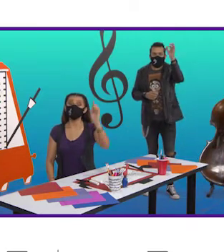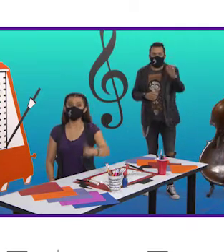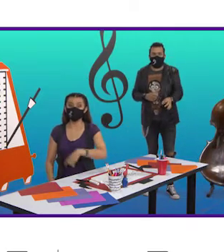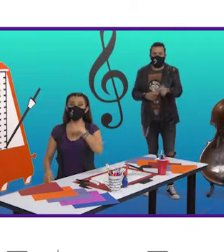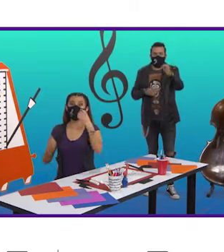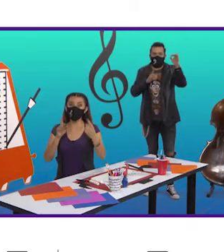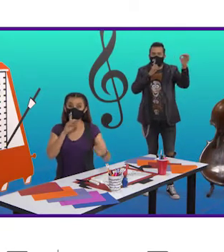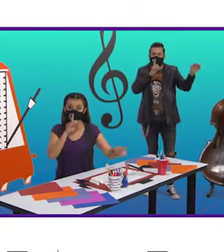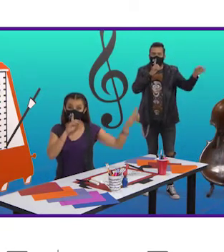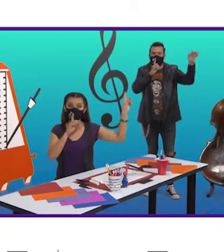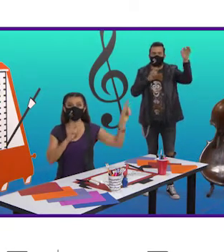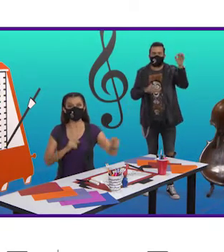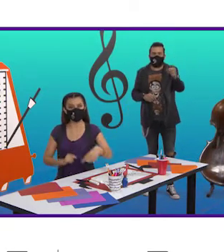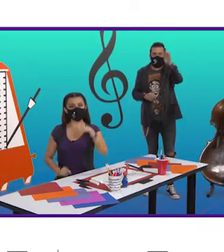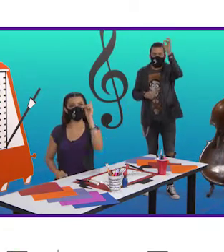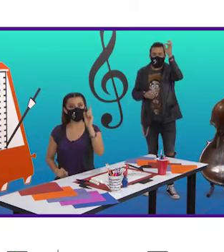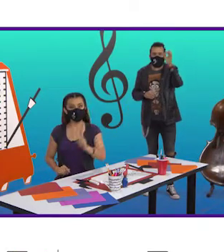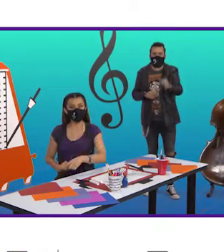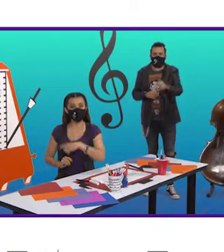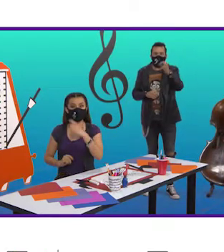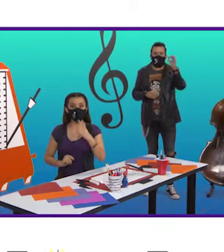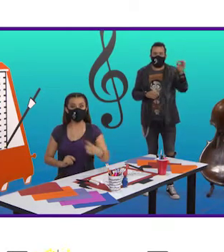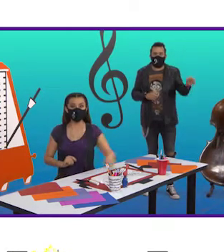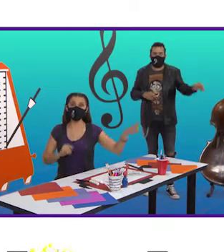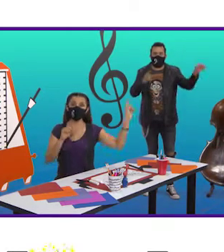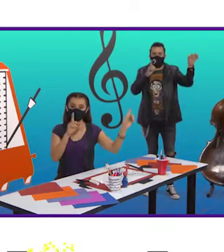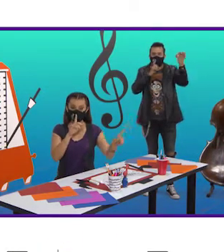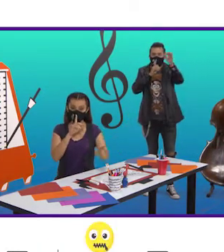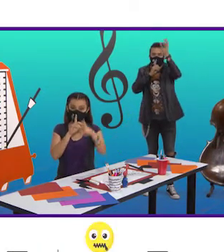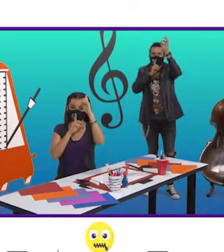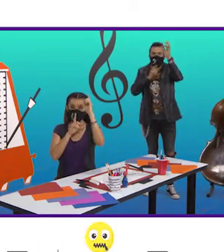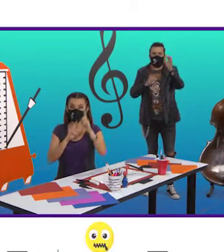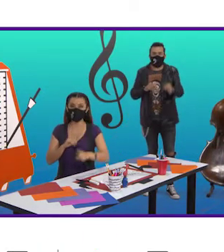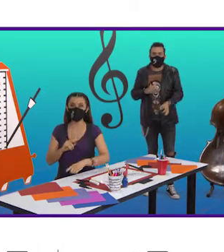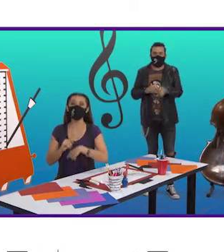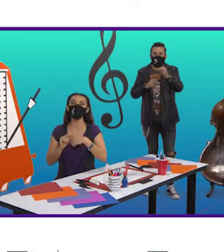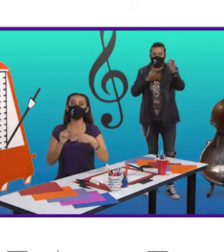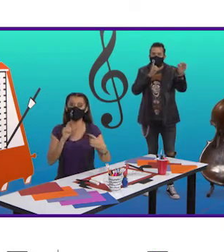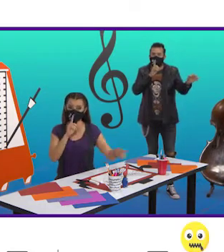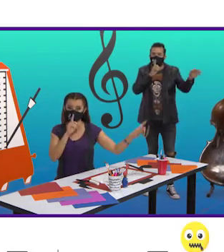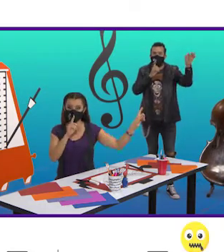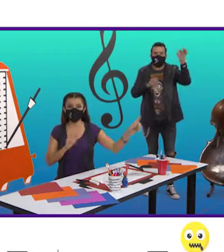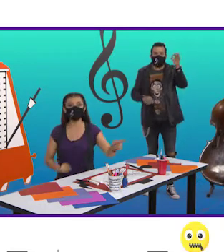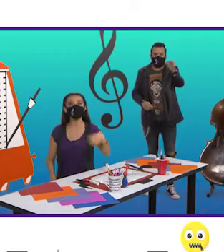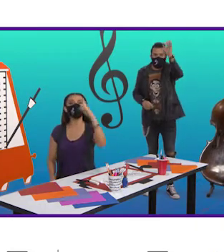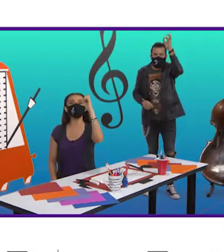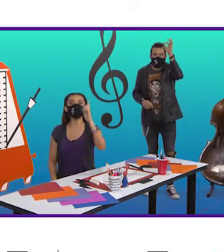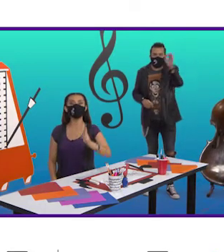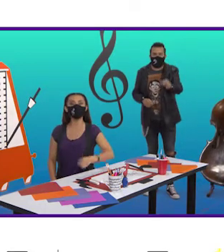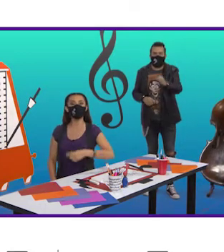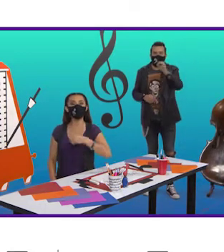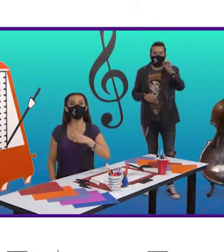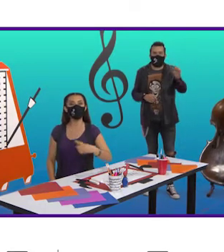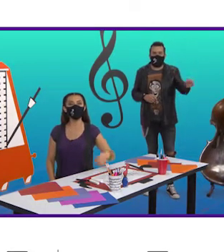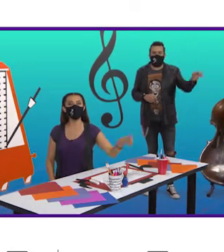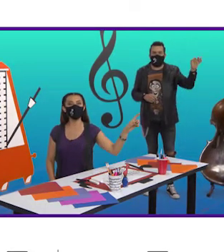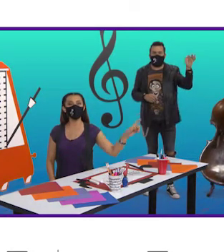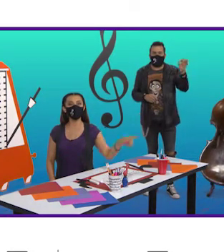1, 2, 3. Ta, sh, ta, ta, ta, sh, ta, ta, sh, ta,